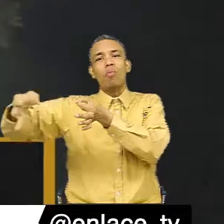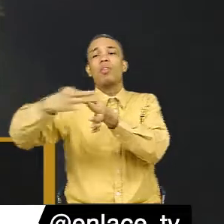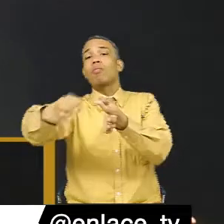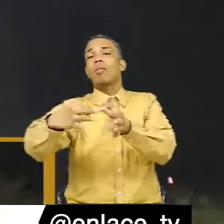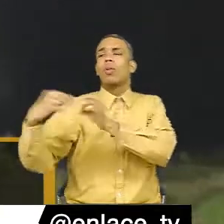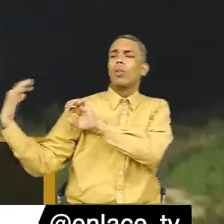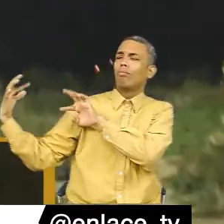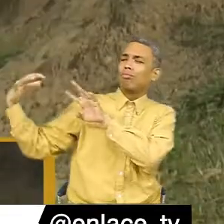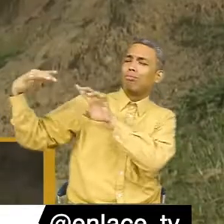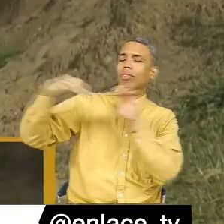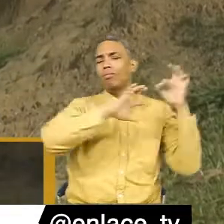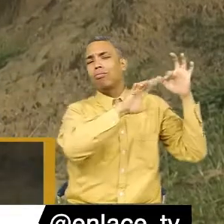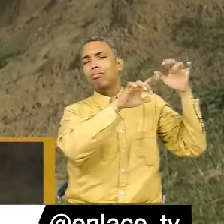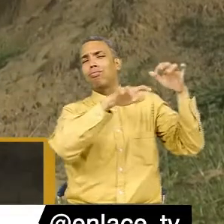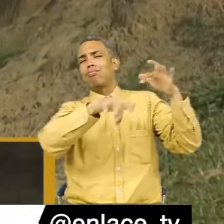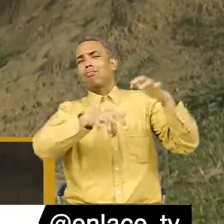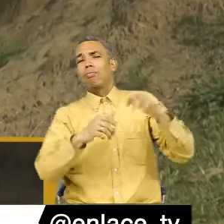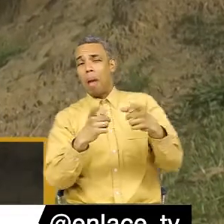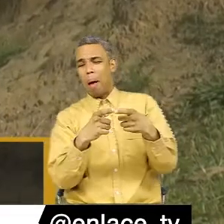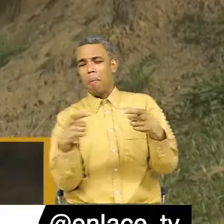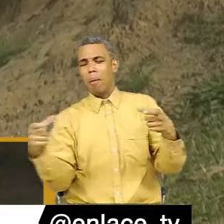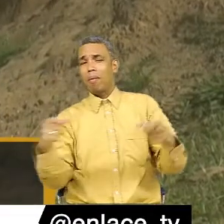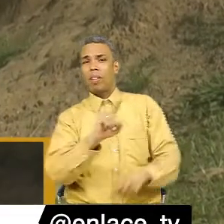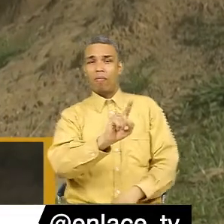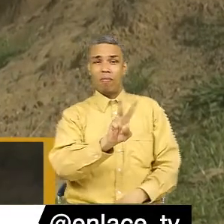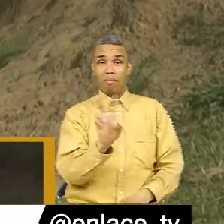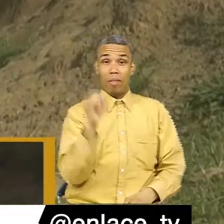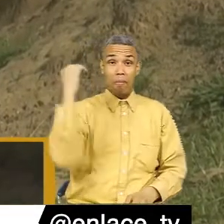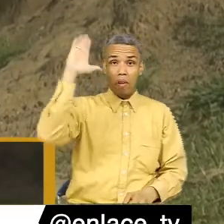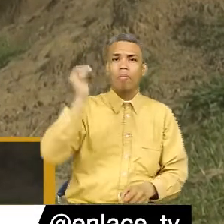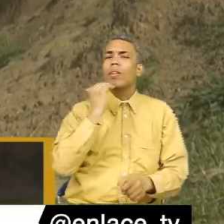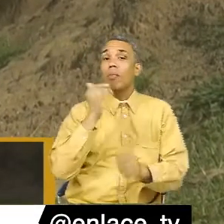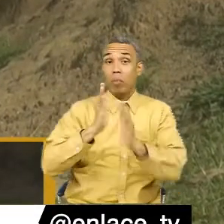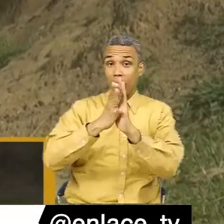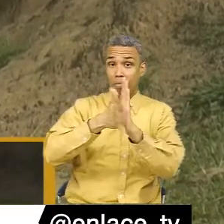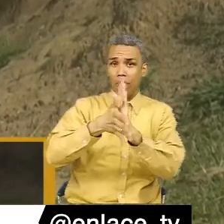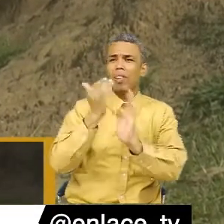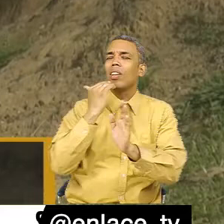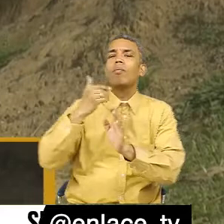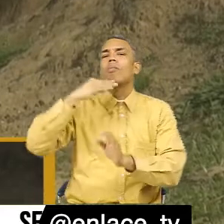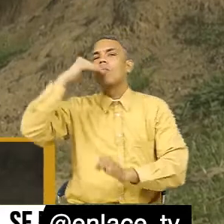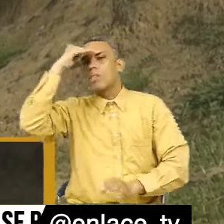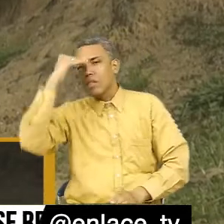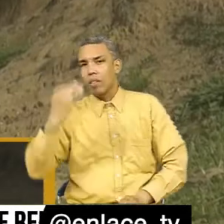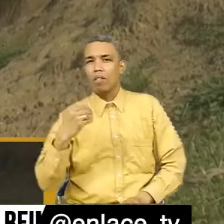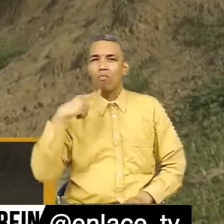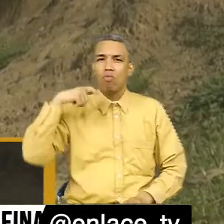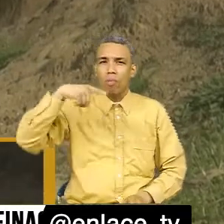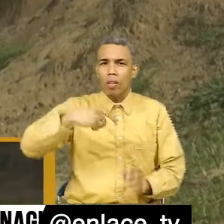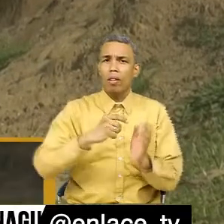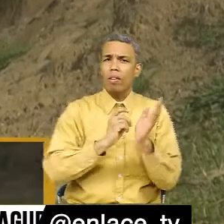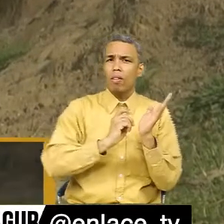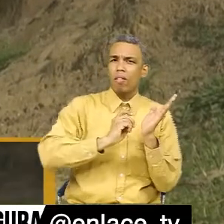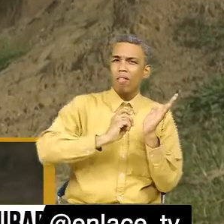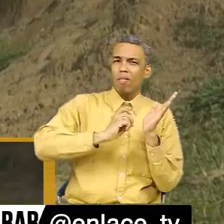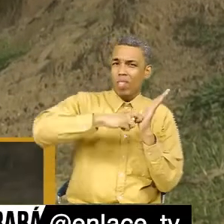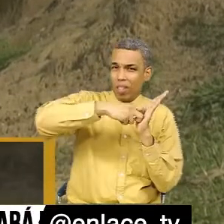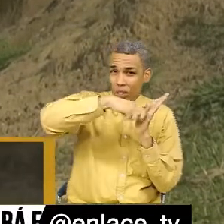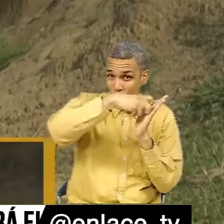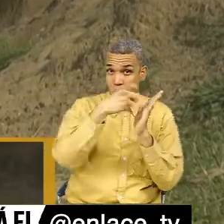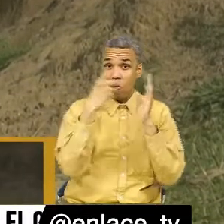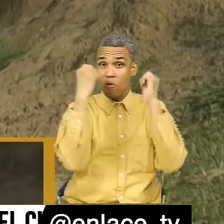diferentes regiones. Y me ha confirmado gente de Medellín, de Bogotá, de todo Bucaramanga, de Piedecuesta, Girón. Entonces el